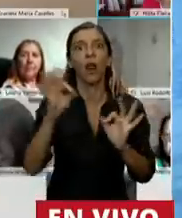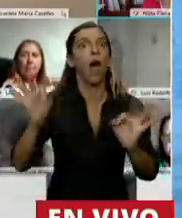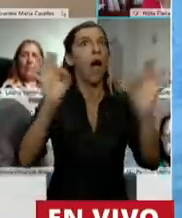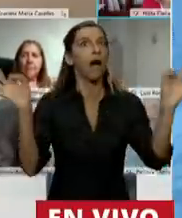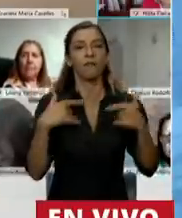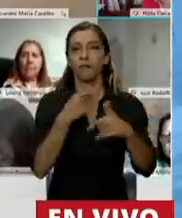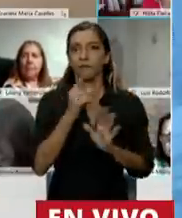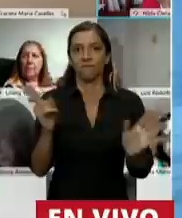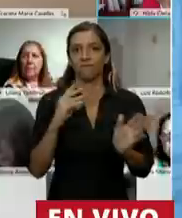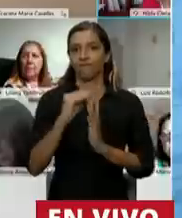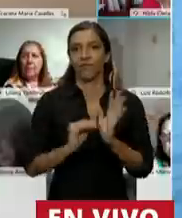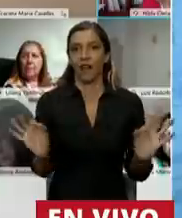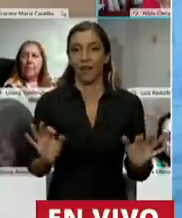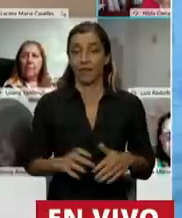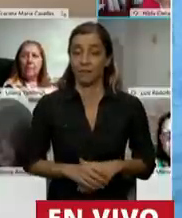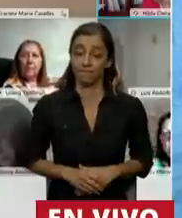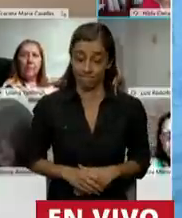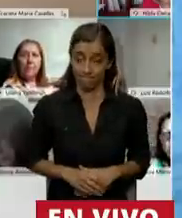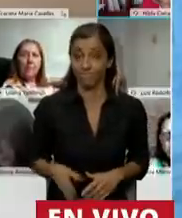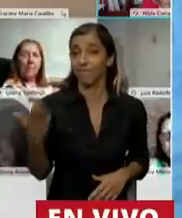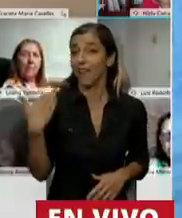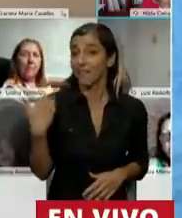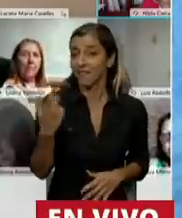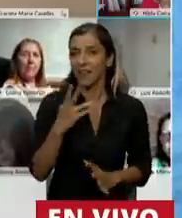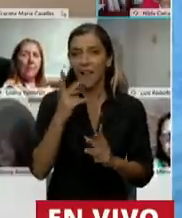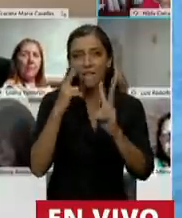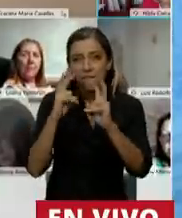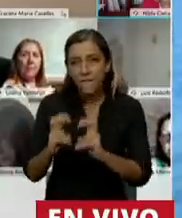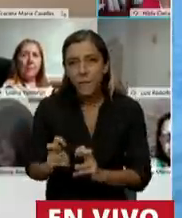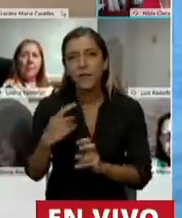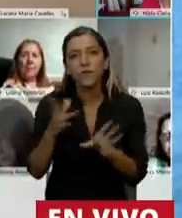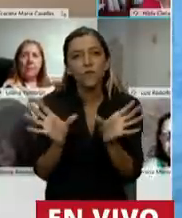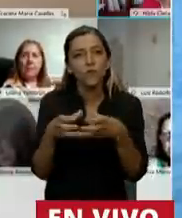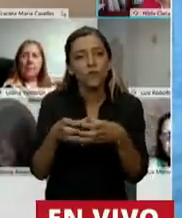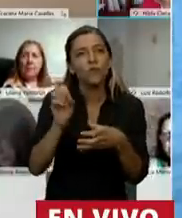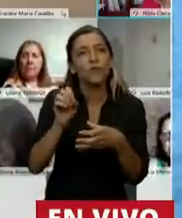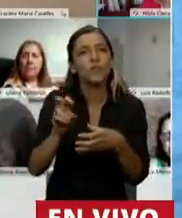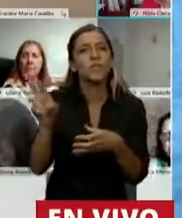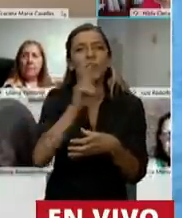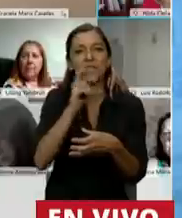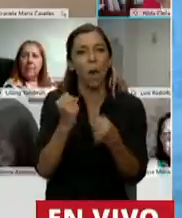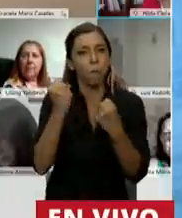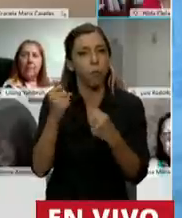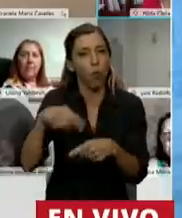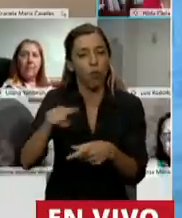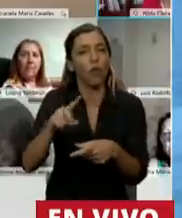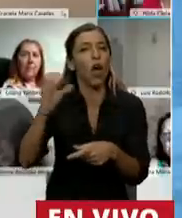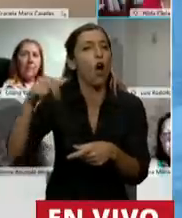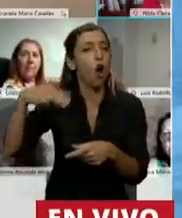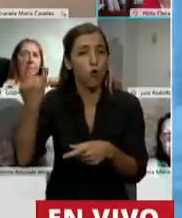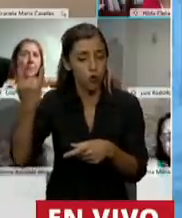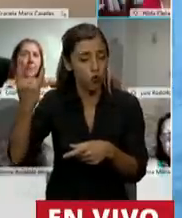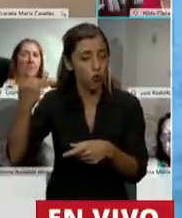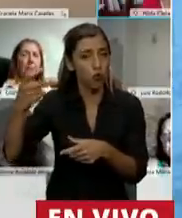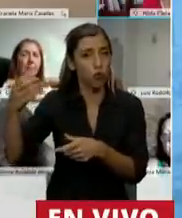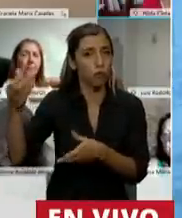reciente trabajo de investigación realizado por la organización Chicas Poderosas, con financiación de la ONU,